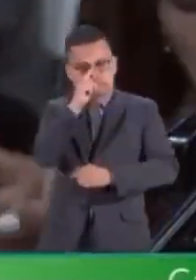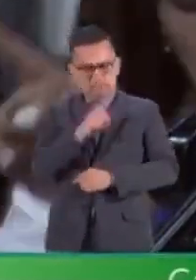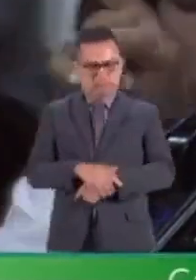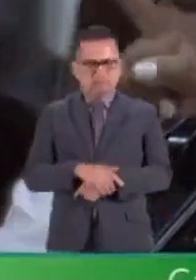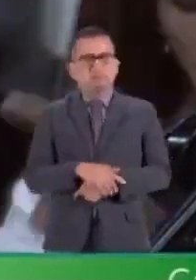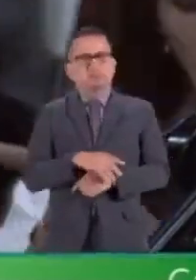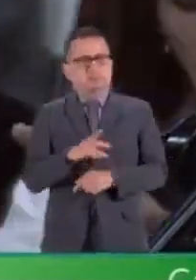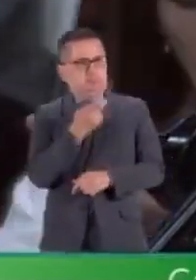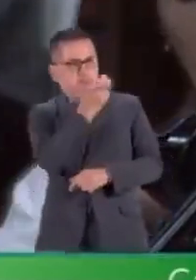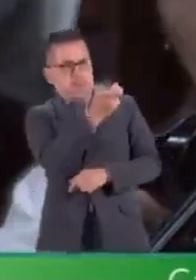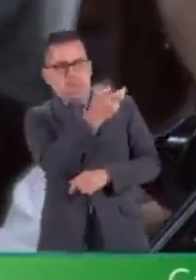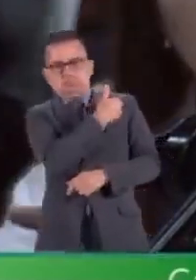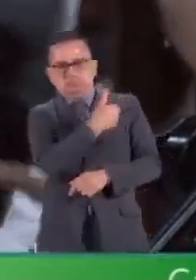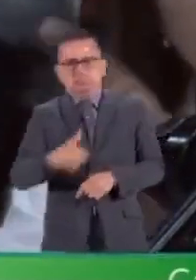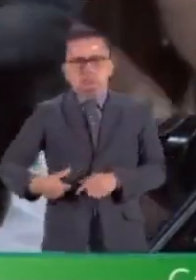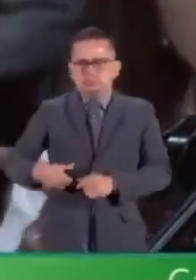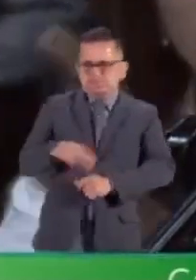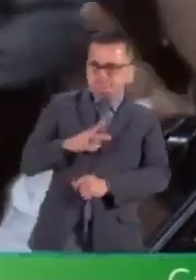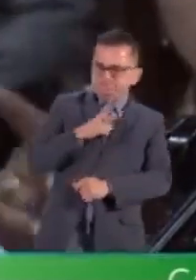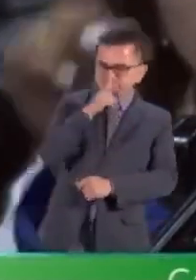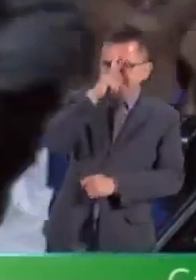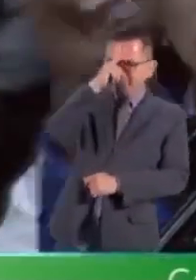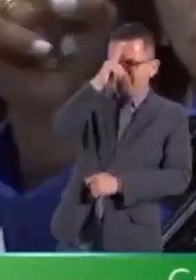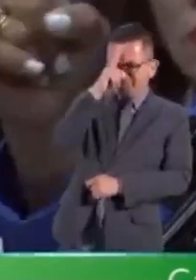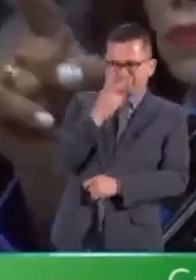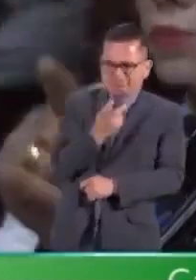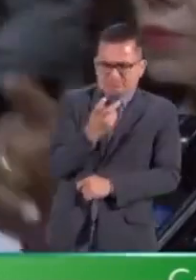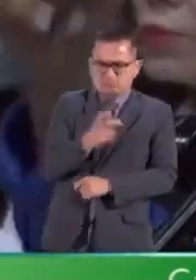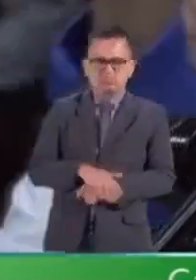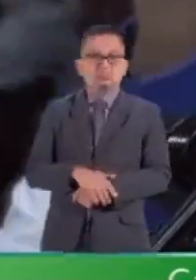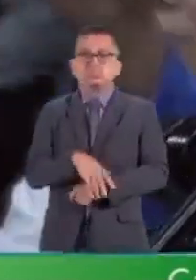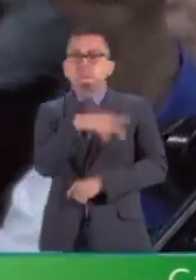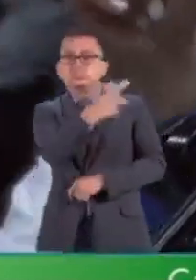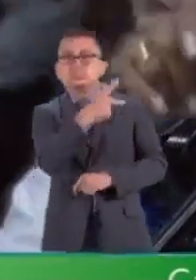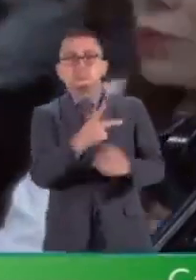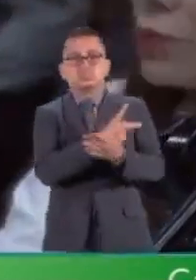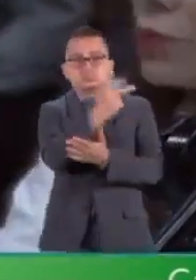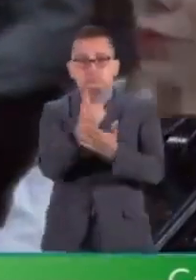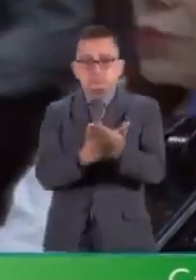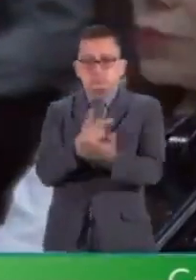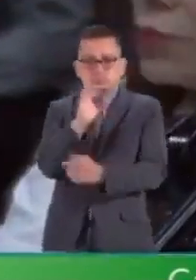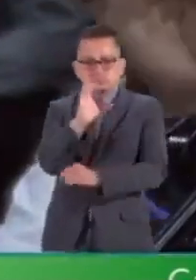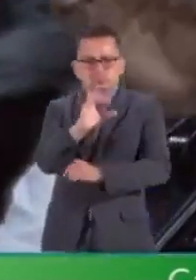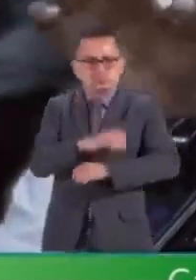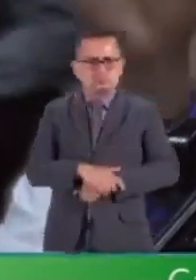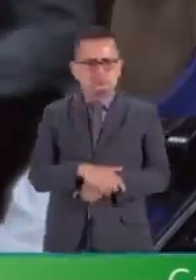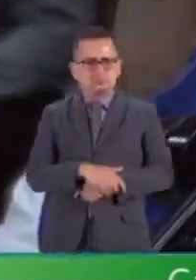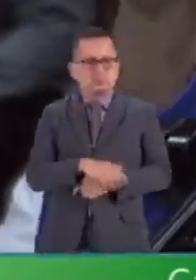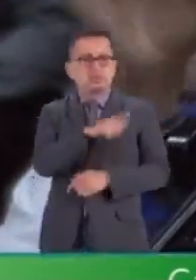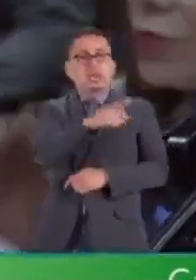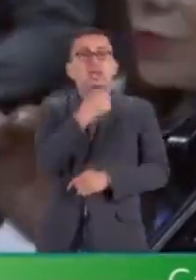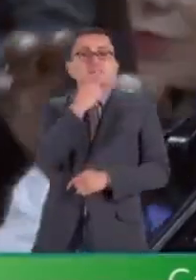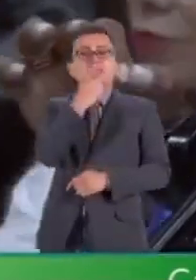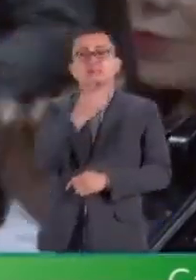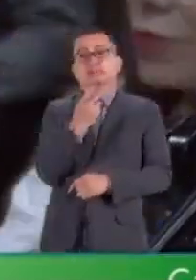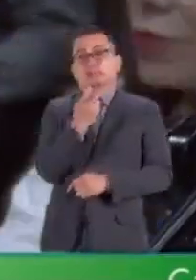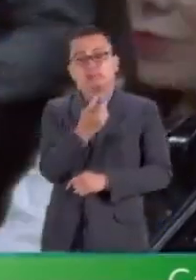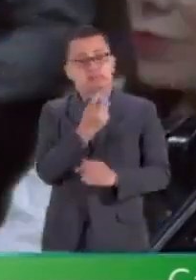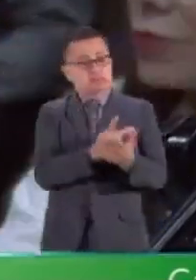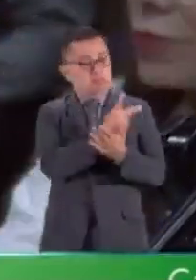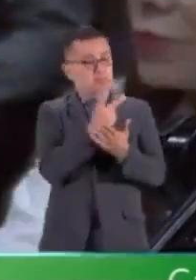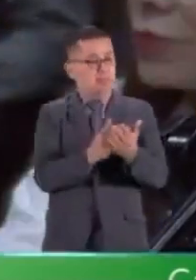a esta venganza con un Plan C que dice que pretende democratizar